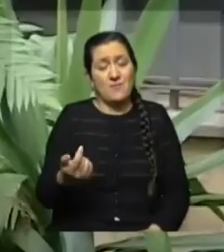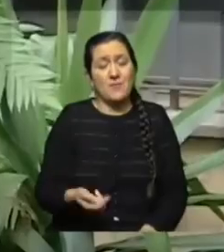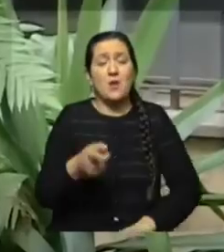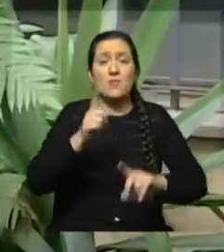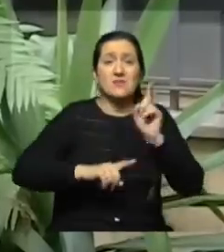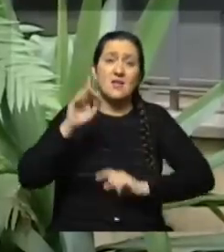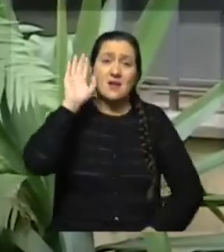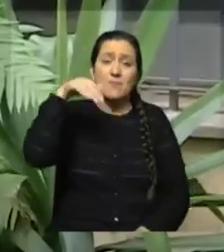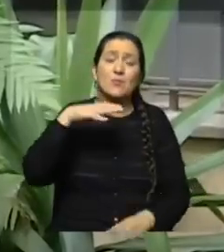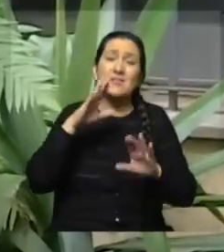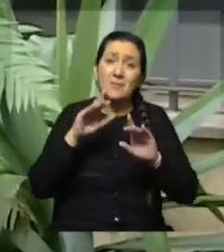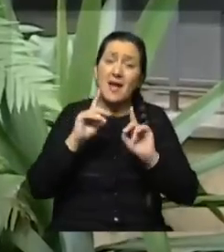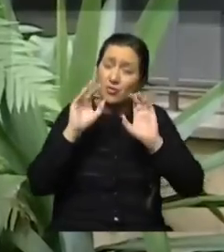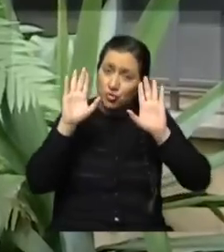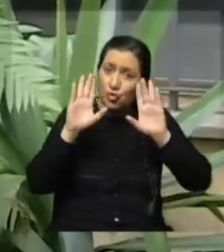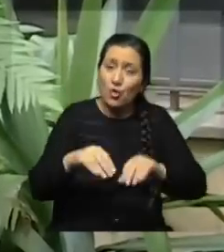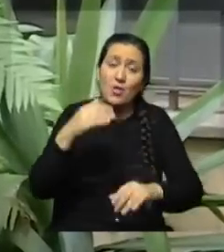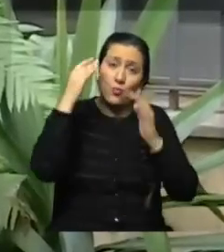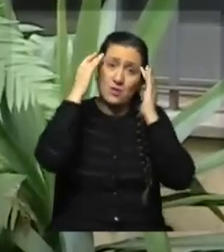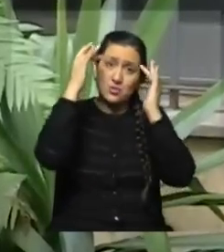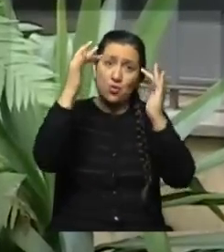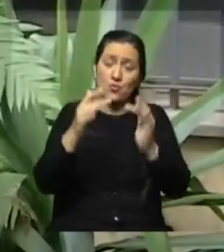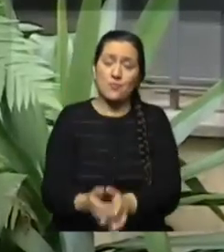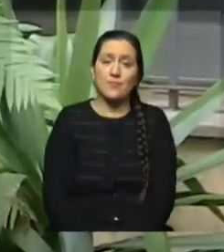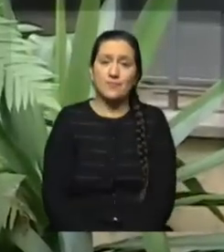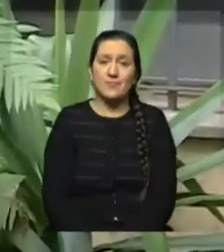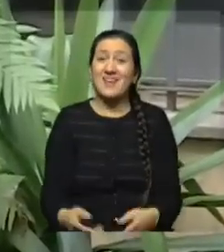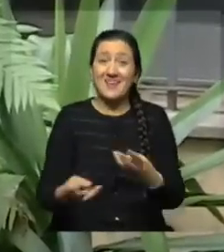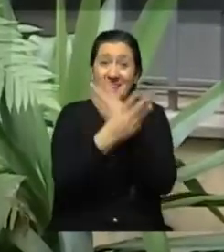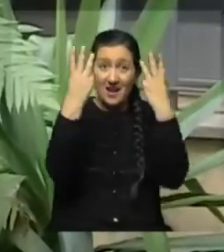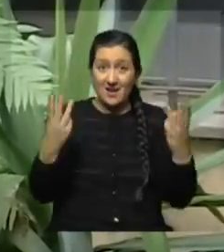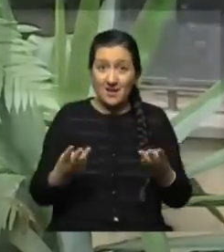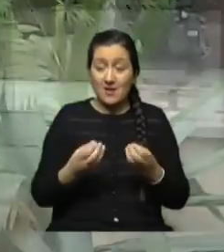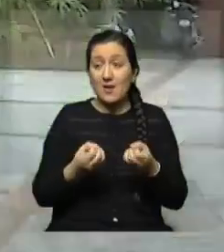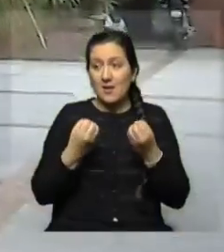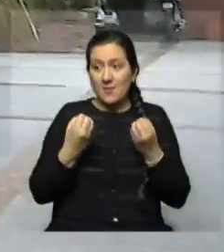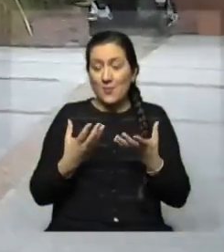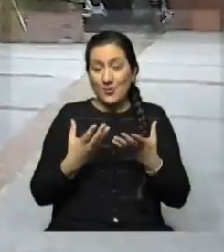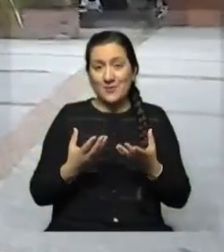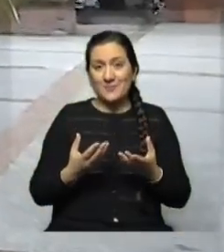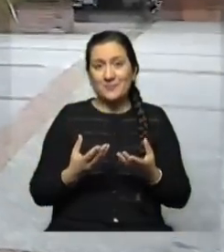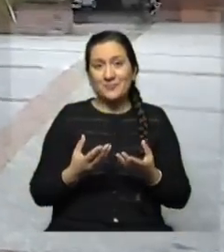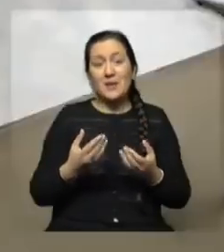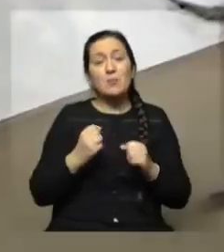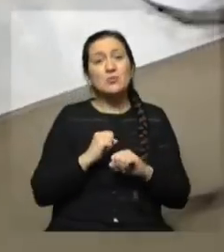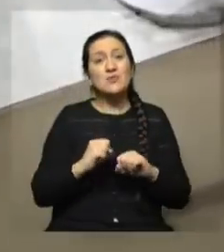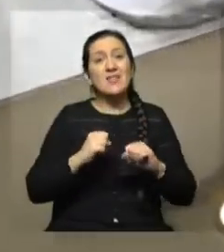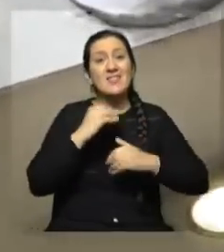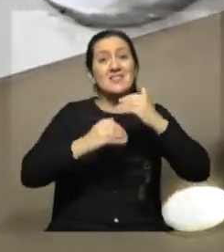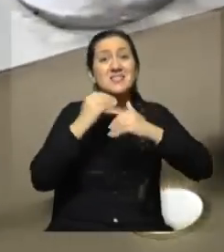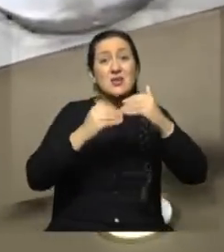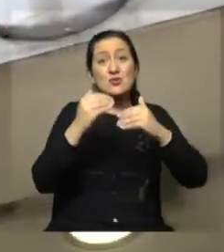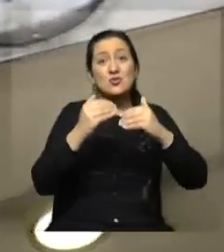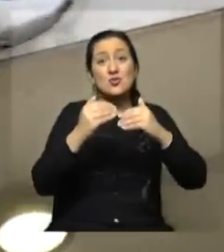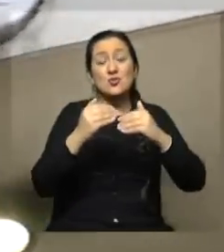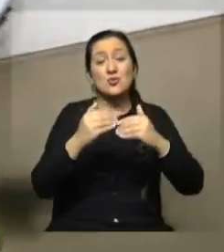la universidad de la República y a toda la educación como tú bien decías a toda la educación en general porque bueno buena parte de las posibilidades de desarrollo nacional